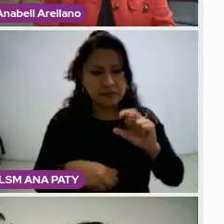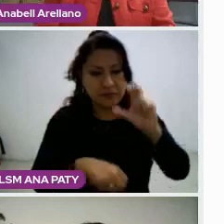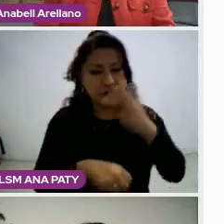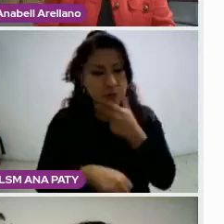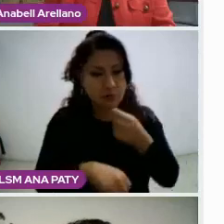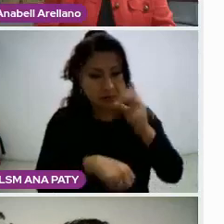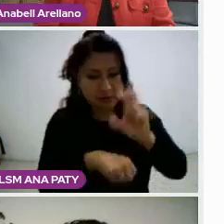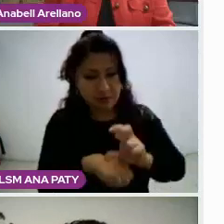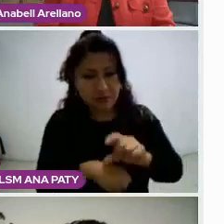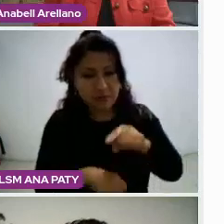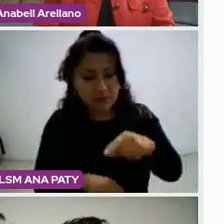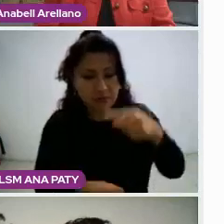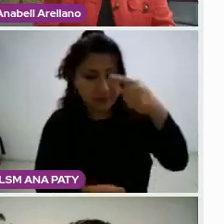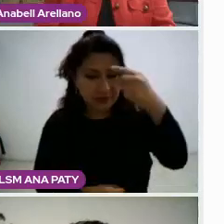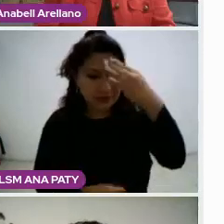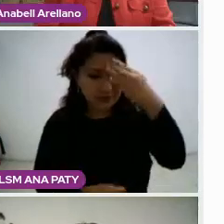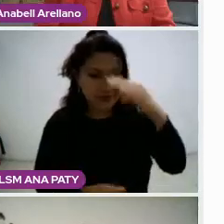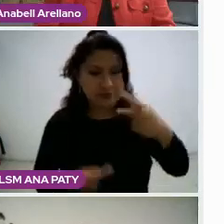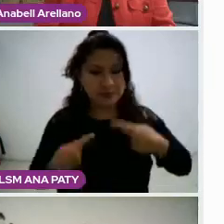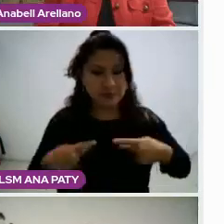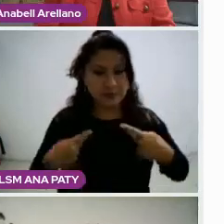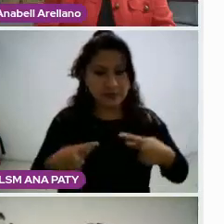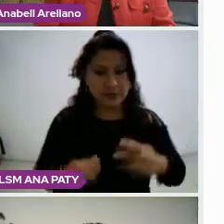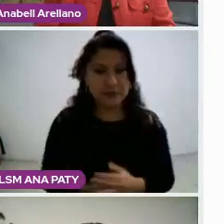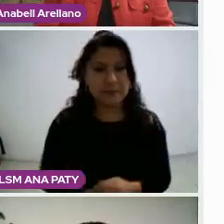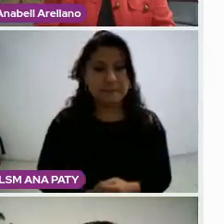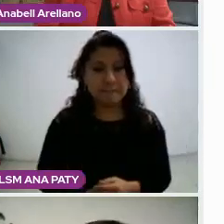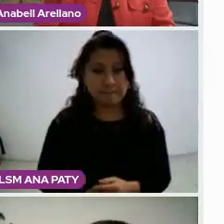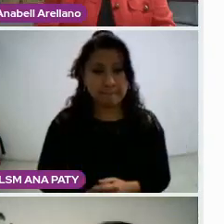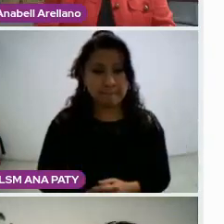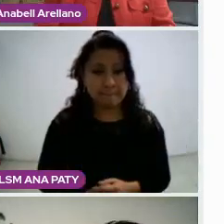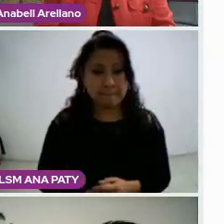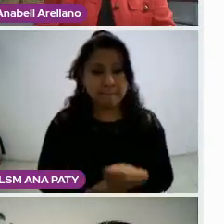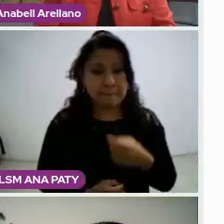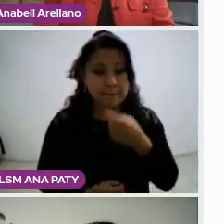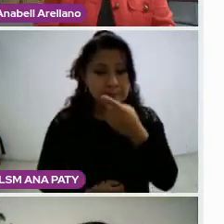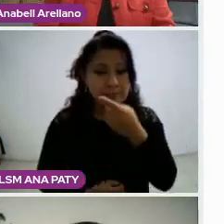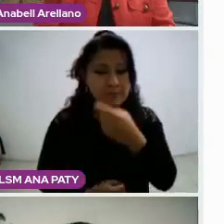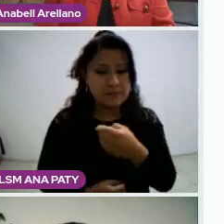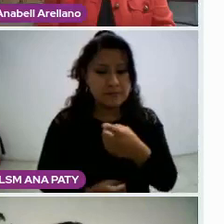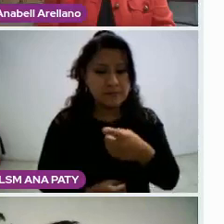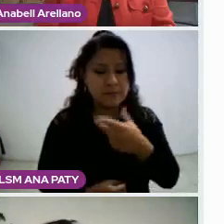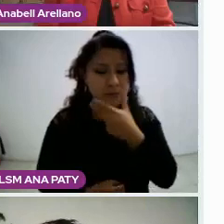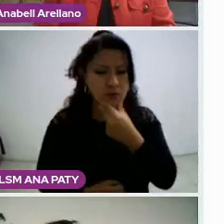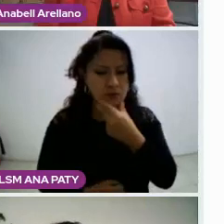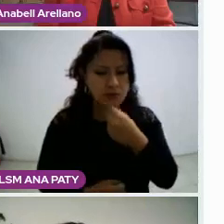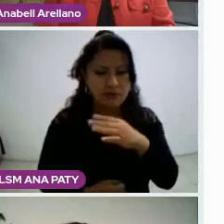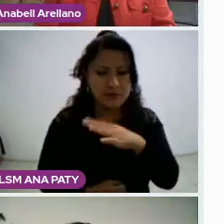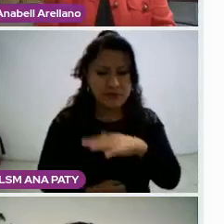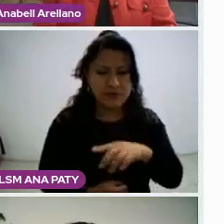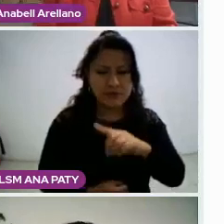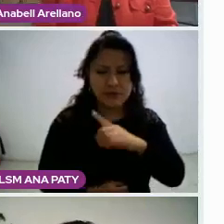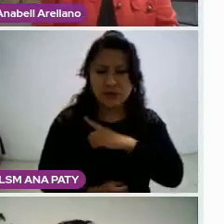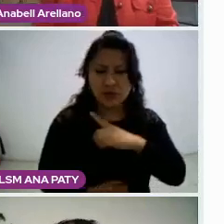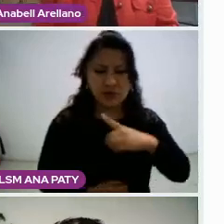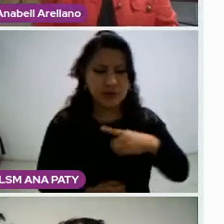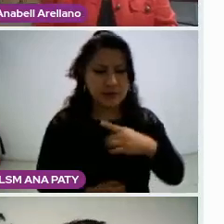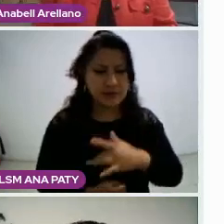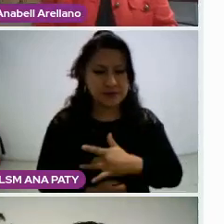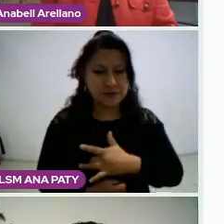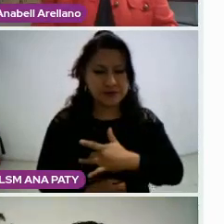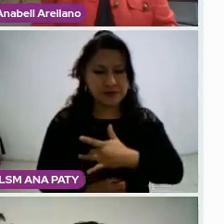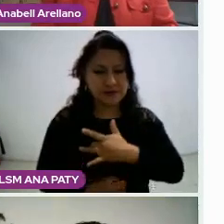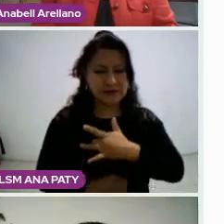está asociada a esta parte y qué es lo que se les dice a los hombres: no debes de sentir esto, no debes de expresarte de